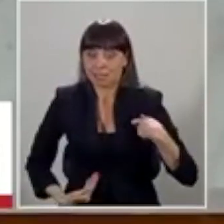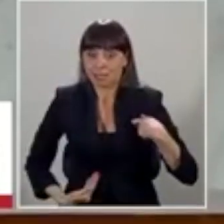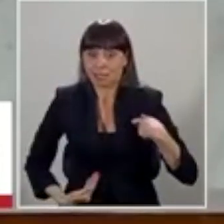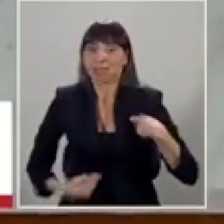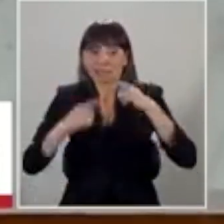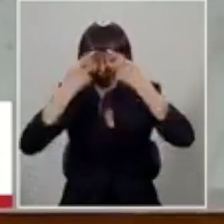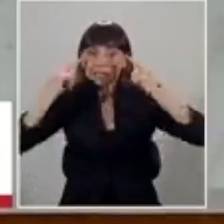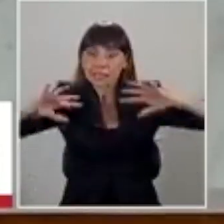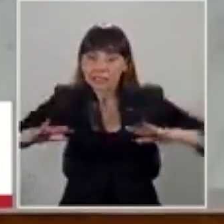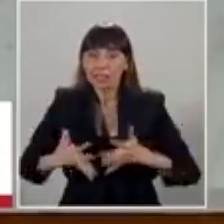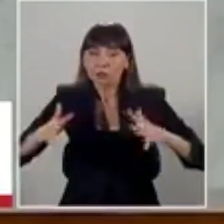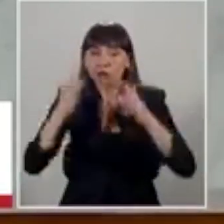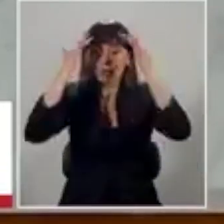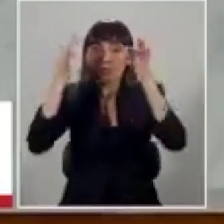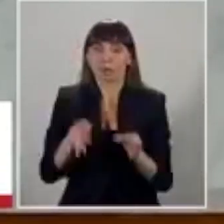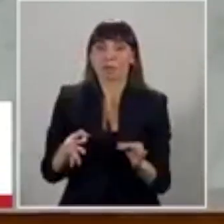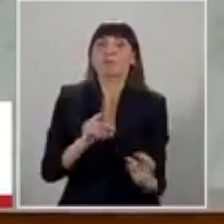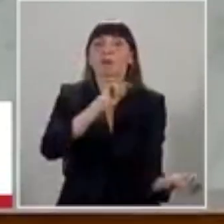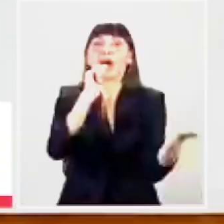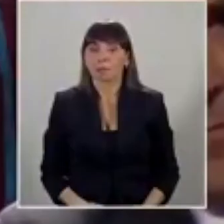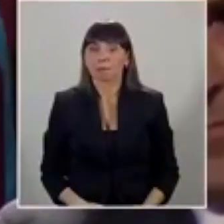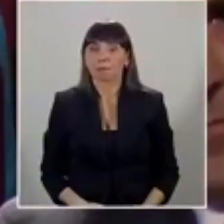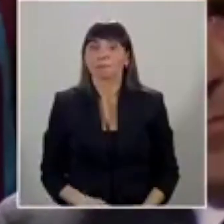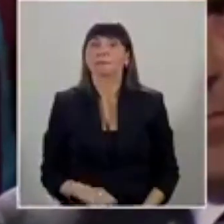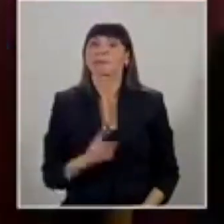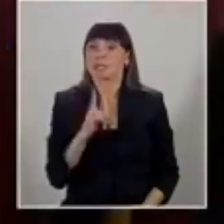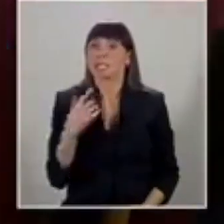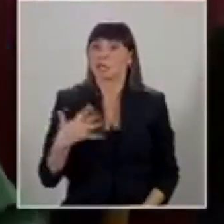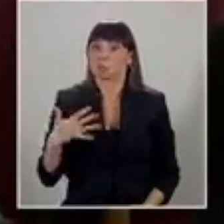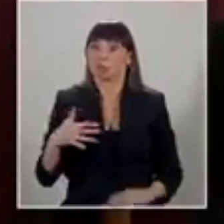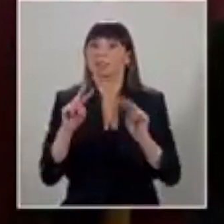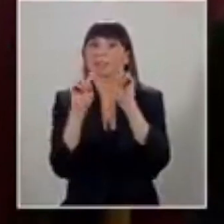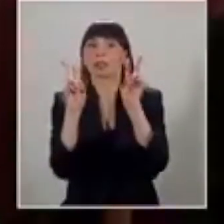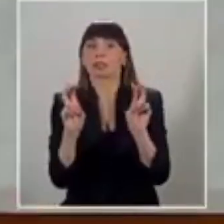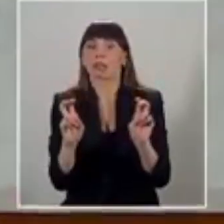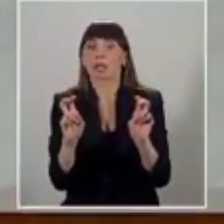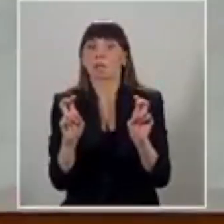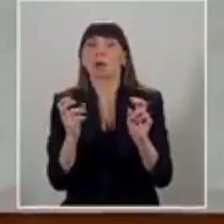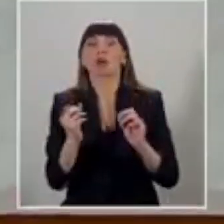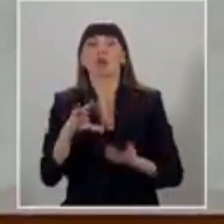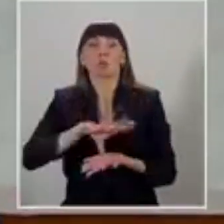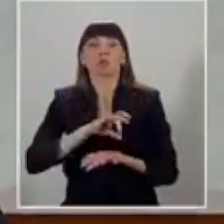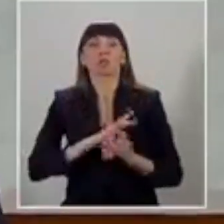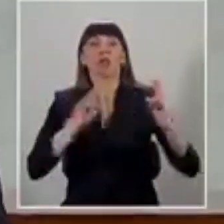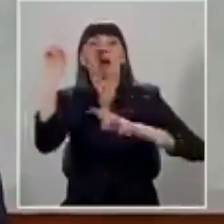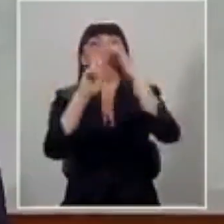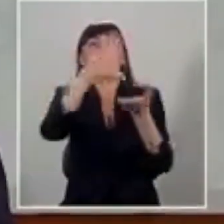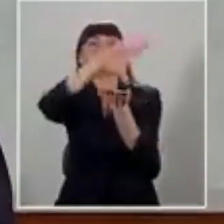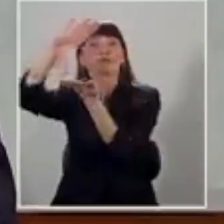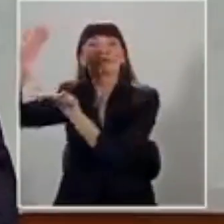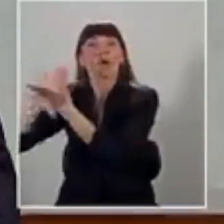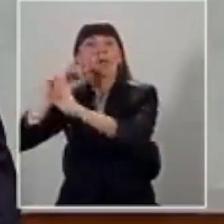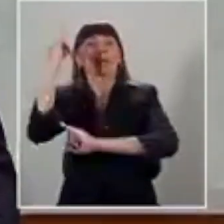tenaz esfuerzo para cambiar la historia. Al importante tema de nuestras relaciones internacionales,